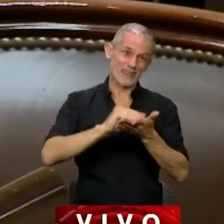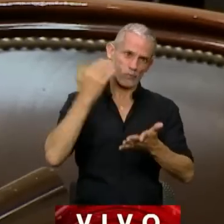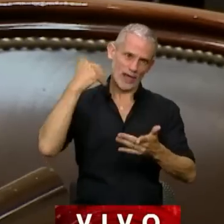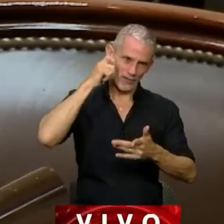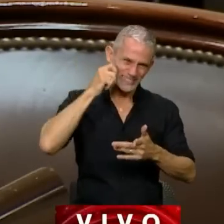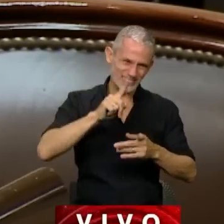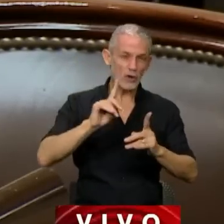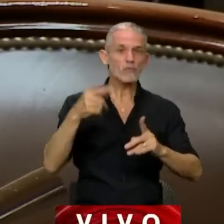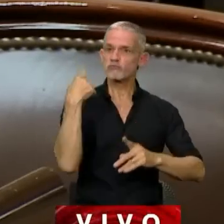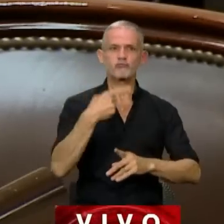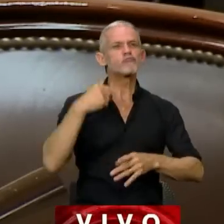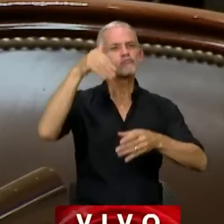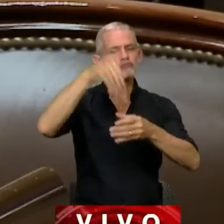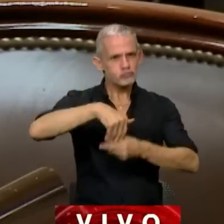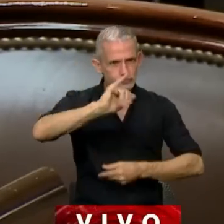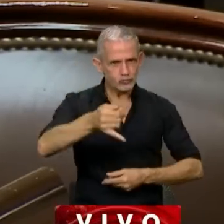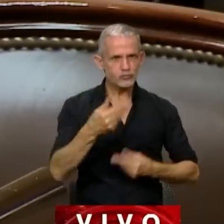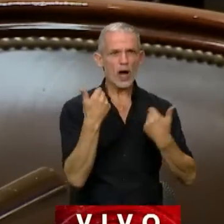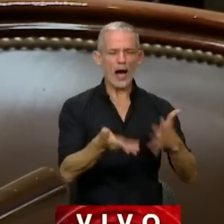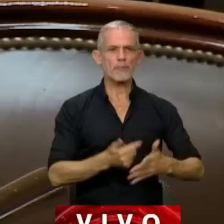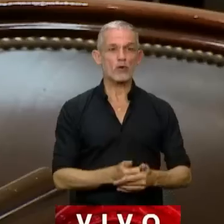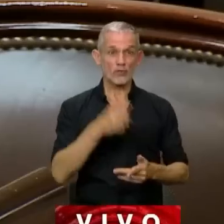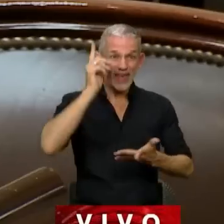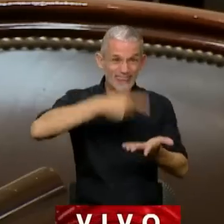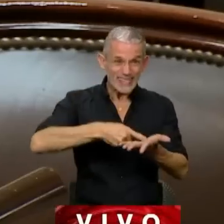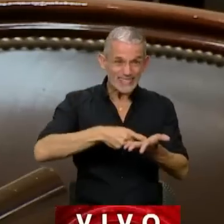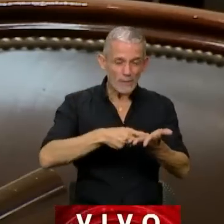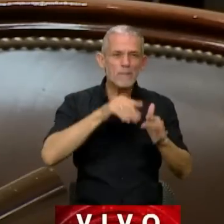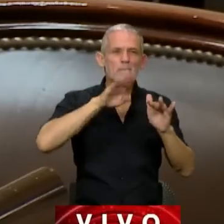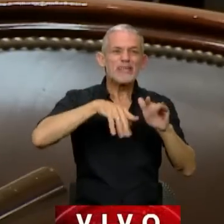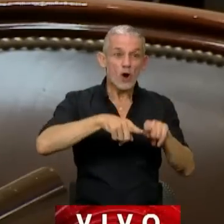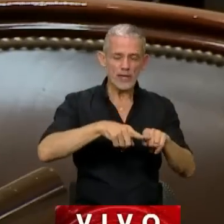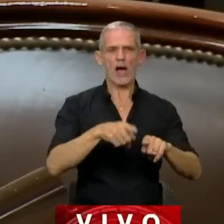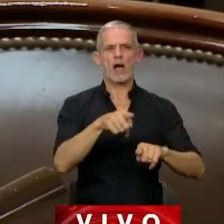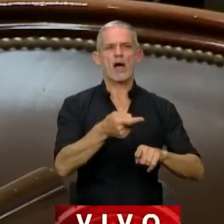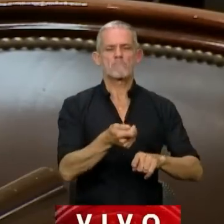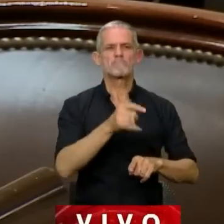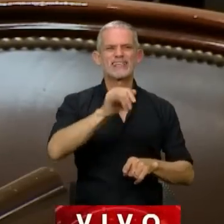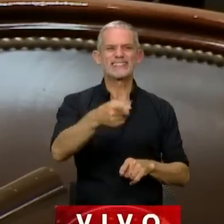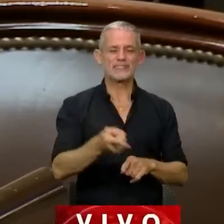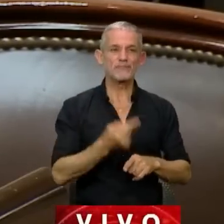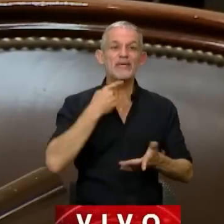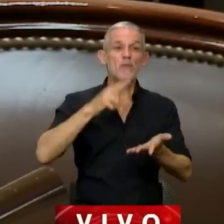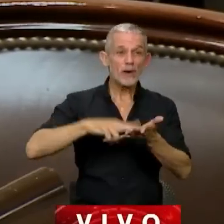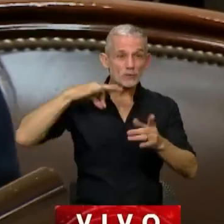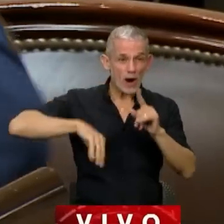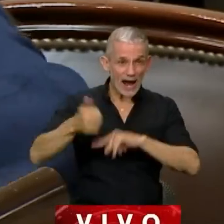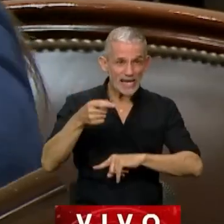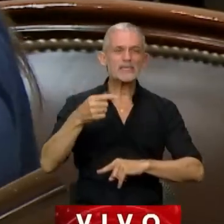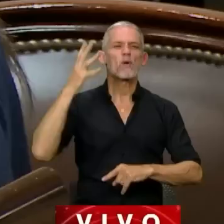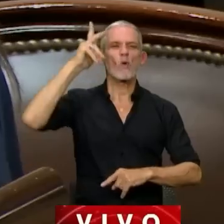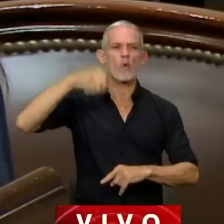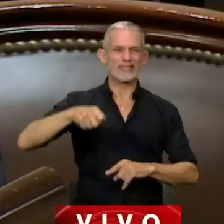que acompañamos todos los bloques. De ese dictamen, señor presidente, salió el impuesto a las